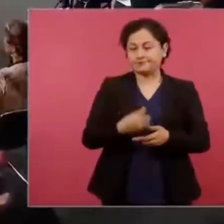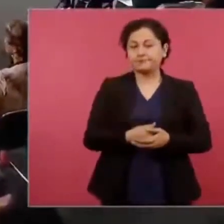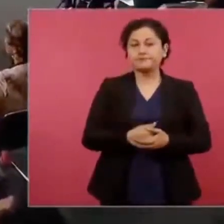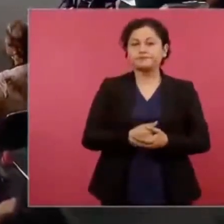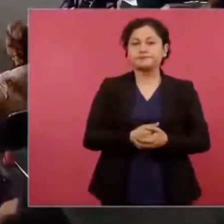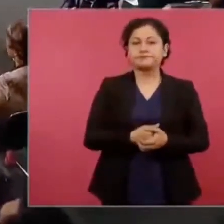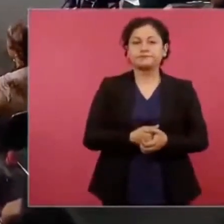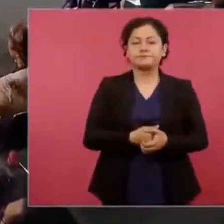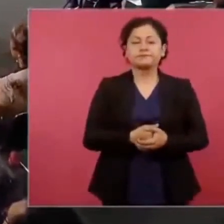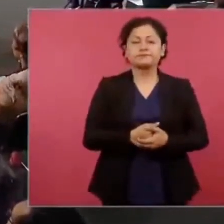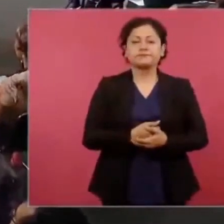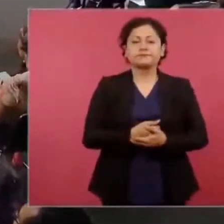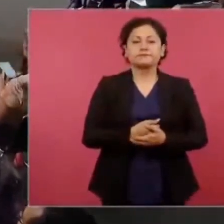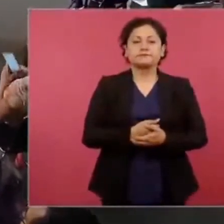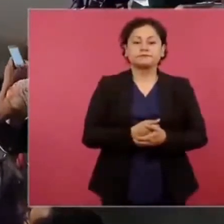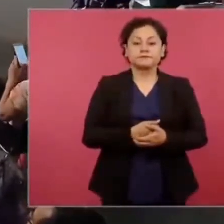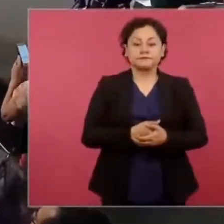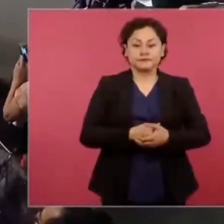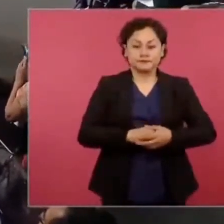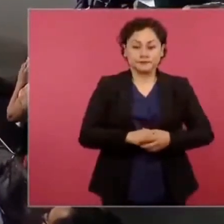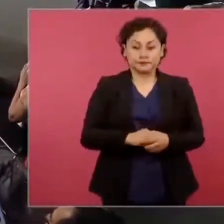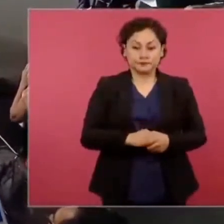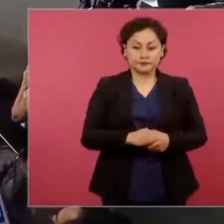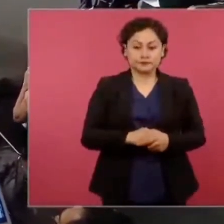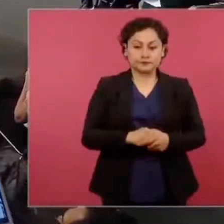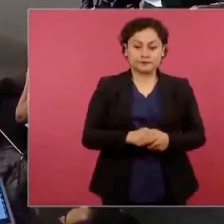eso era lo que teníamos